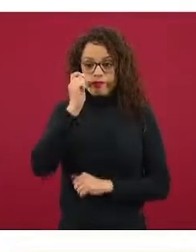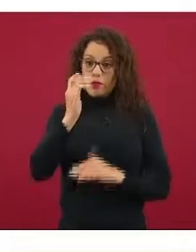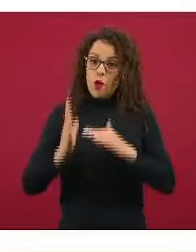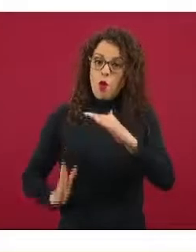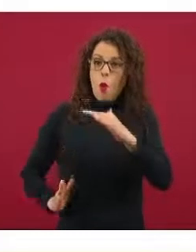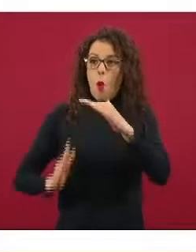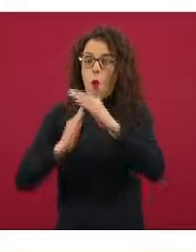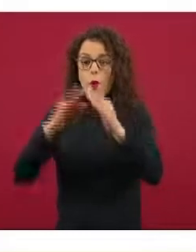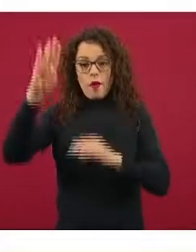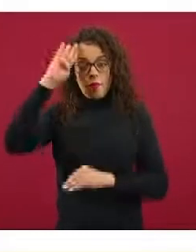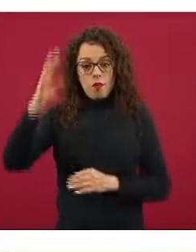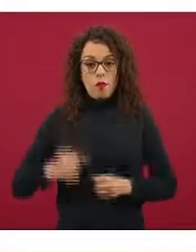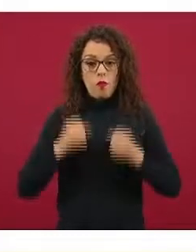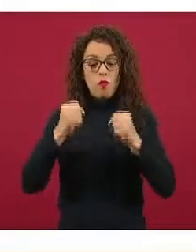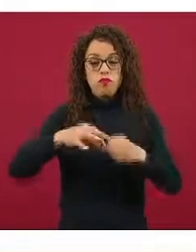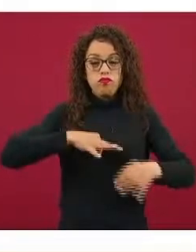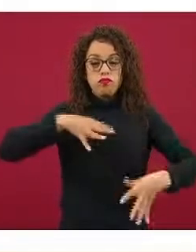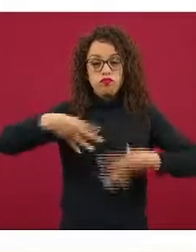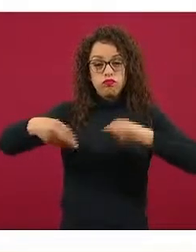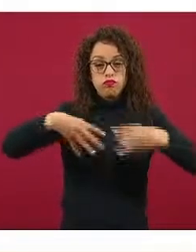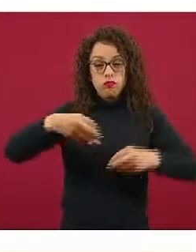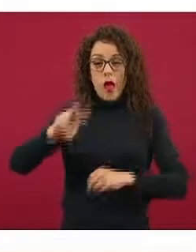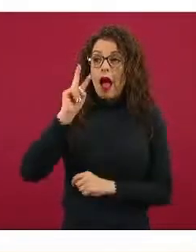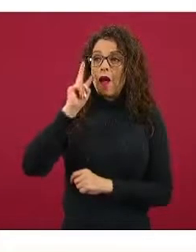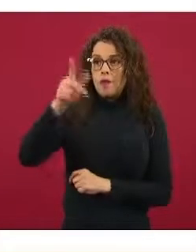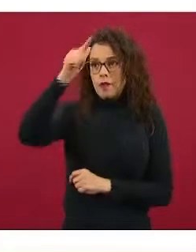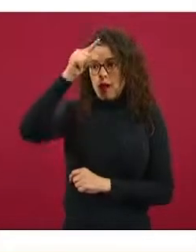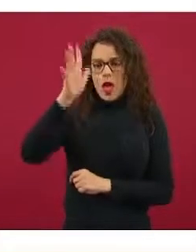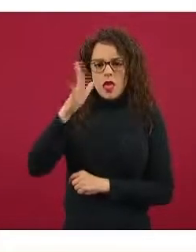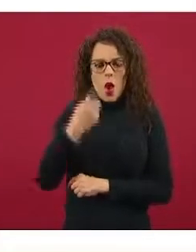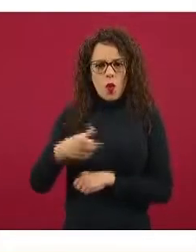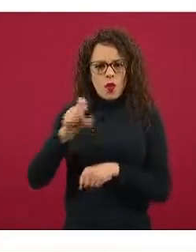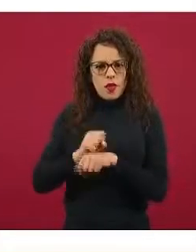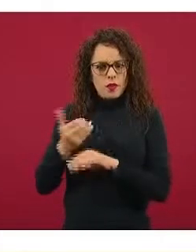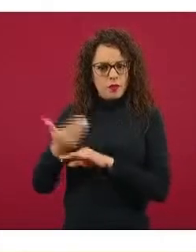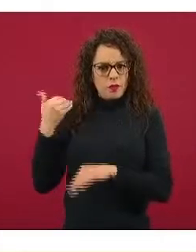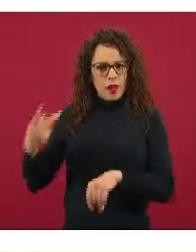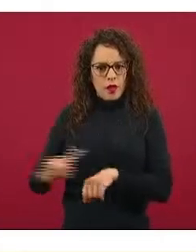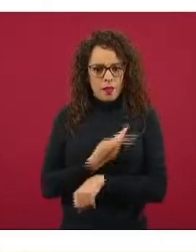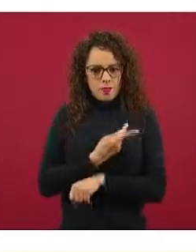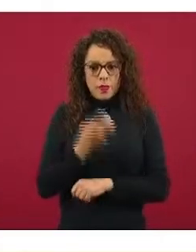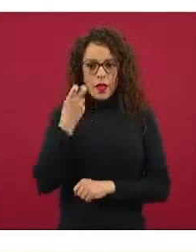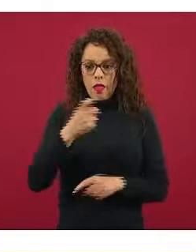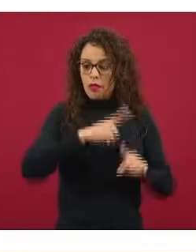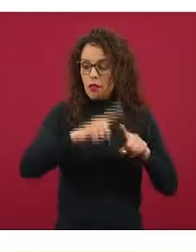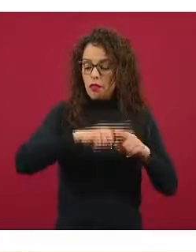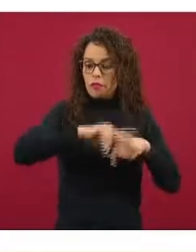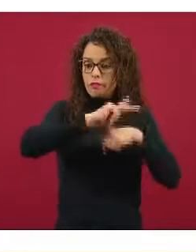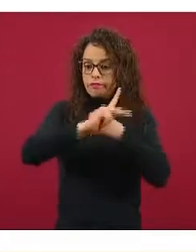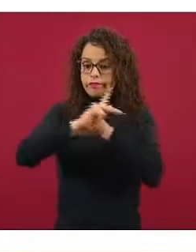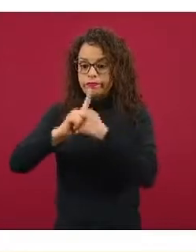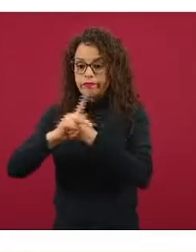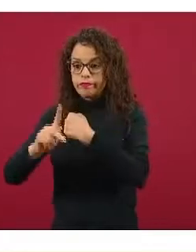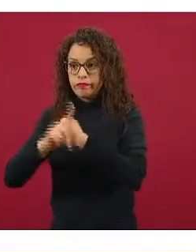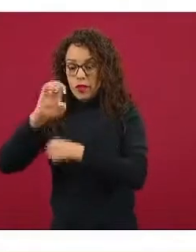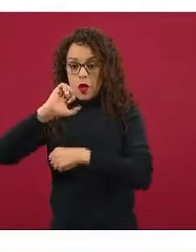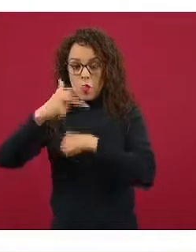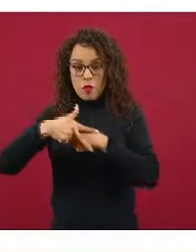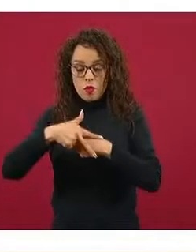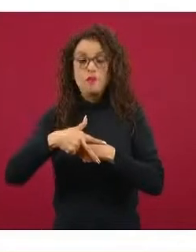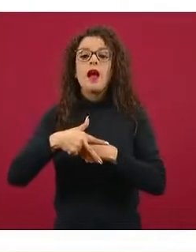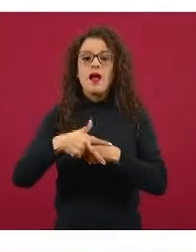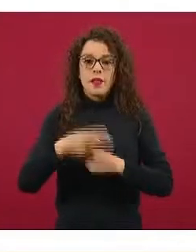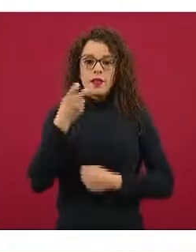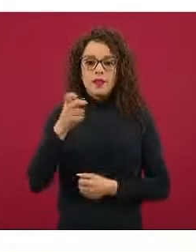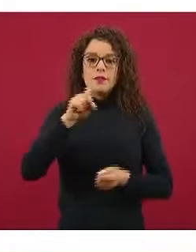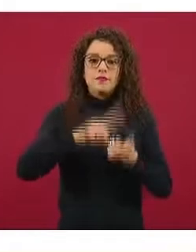epidémico, ya veíamos desde la semana pasada cómo estos rebrotes en los diferentes países europeos han hecho que la